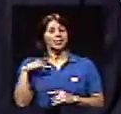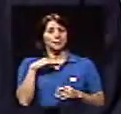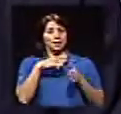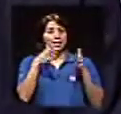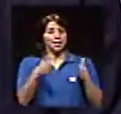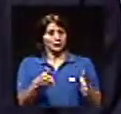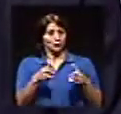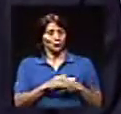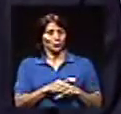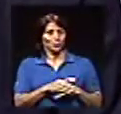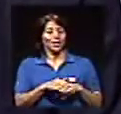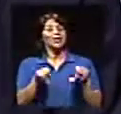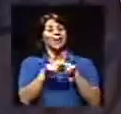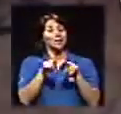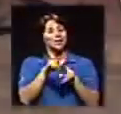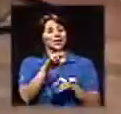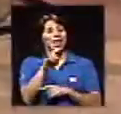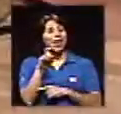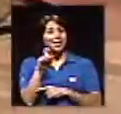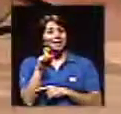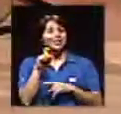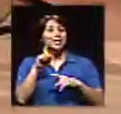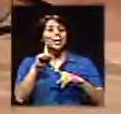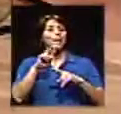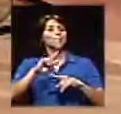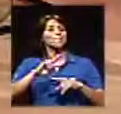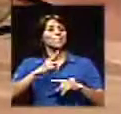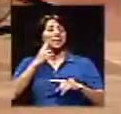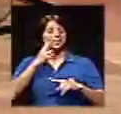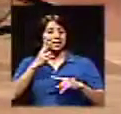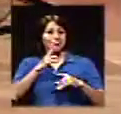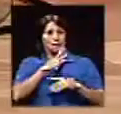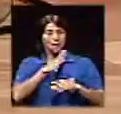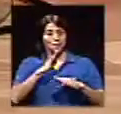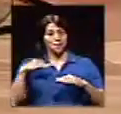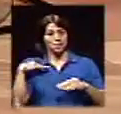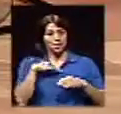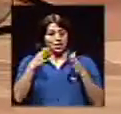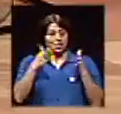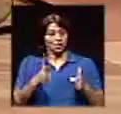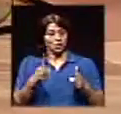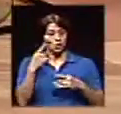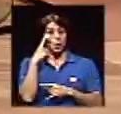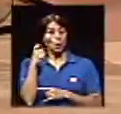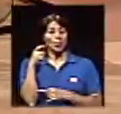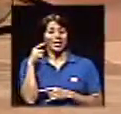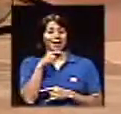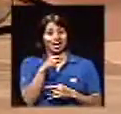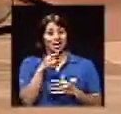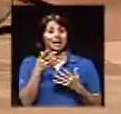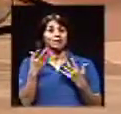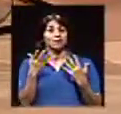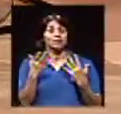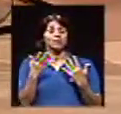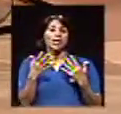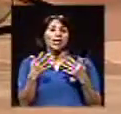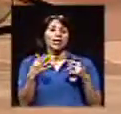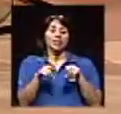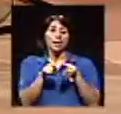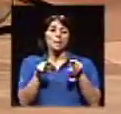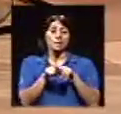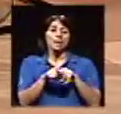al exviceministro también, porque estuvo ubicado al expresidente